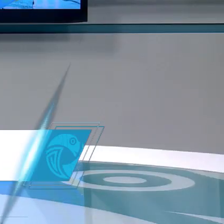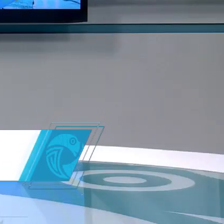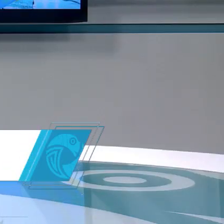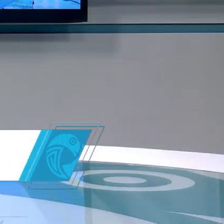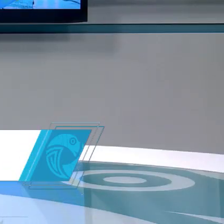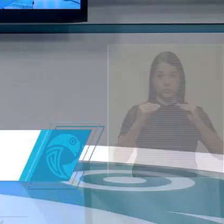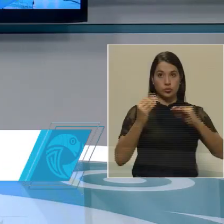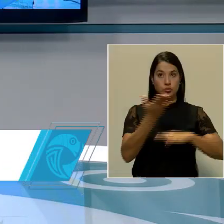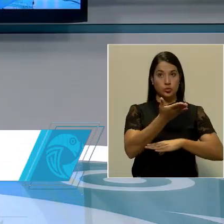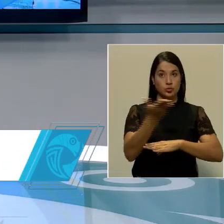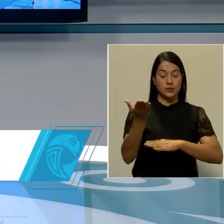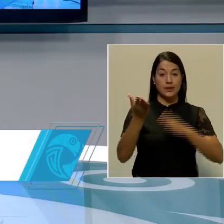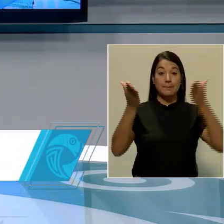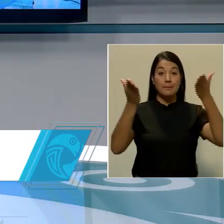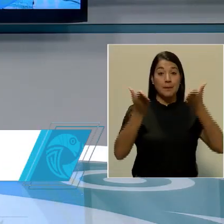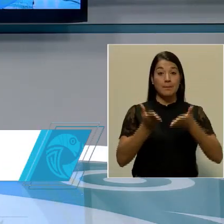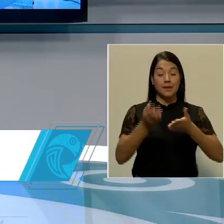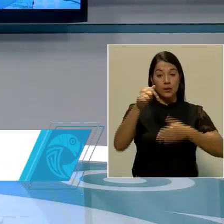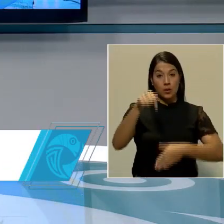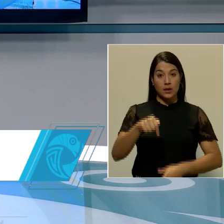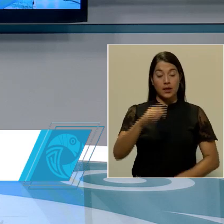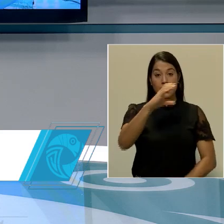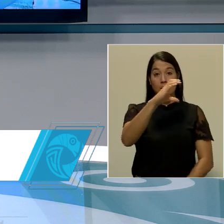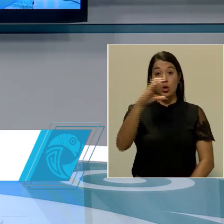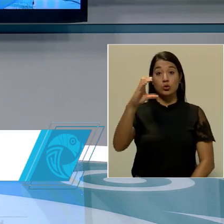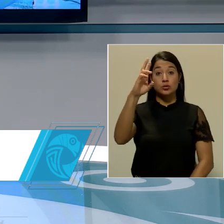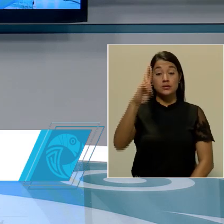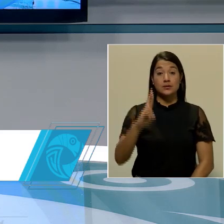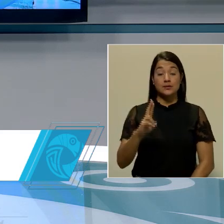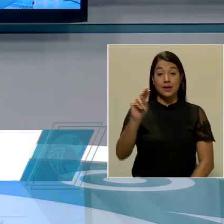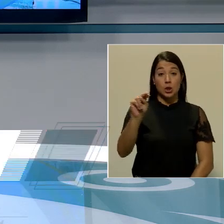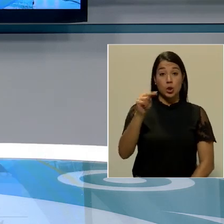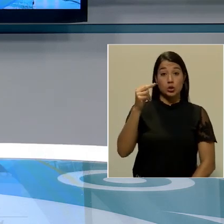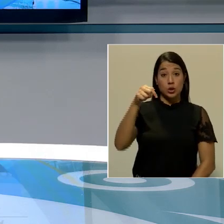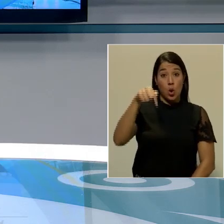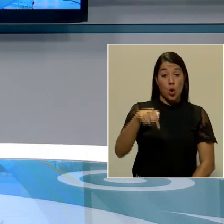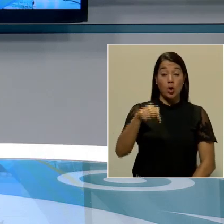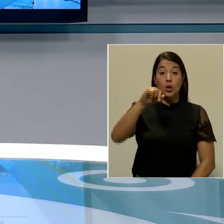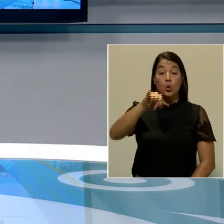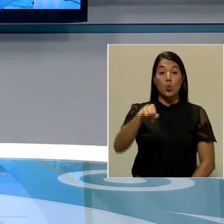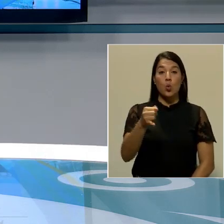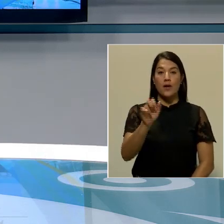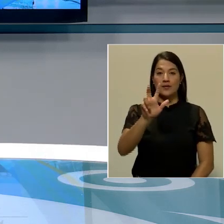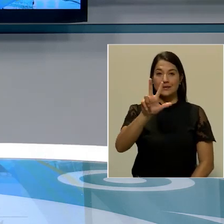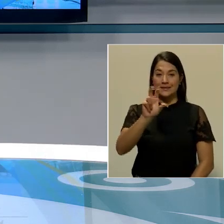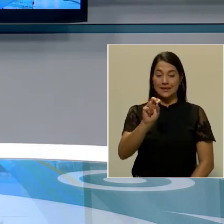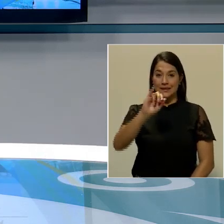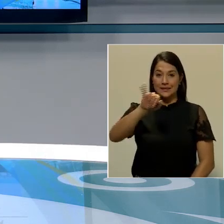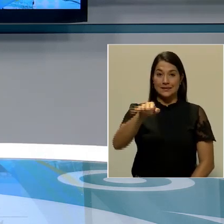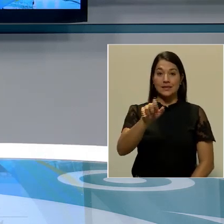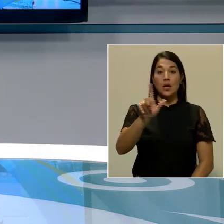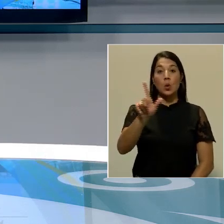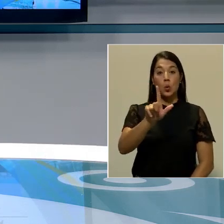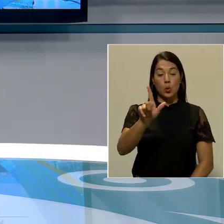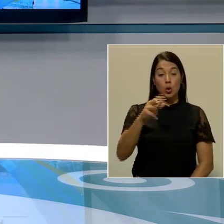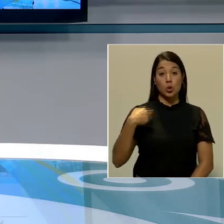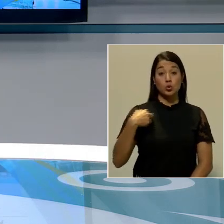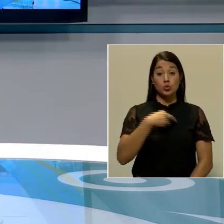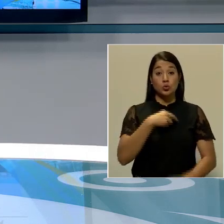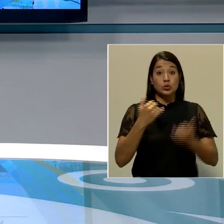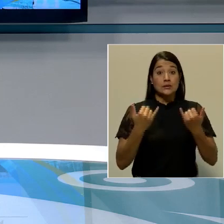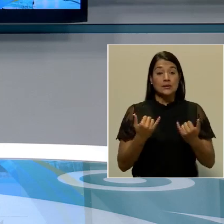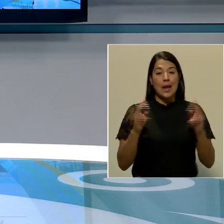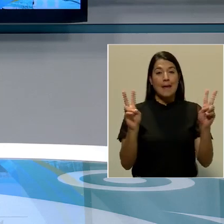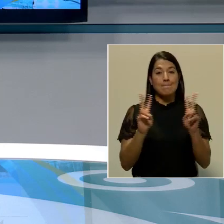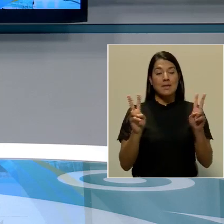noches. Bienvenidos a la edición estelar de Costa Rica Noticias de este jueves 30 de julio. Estamos en